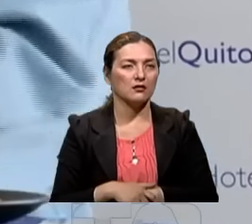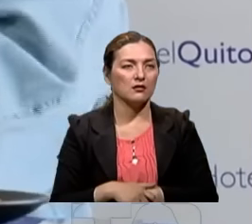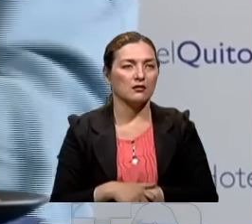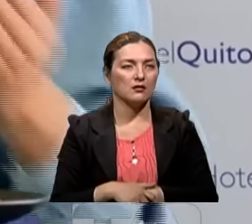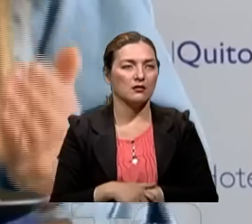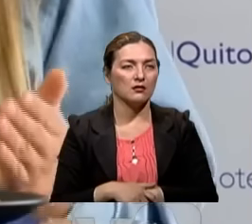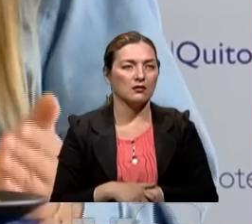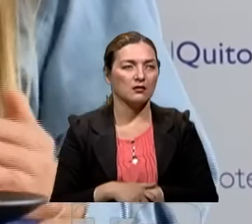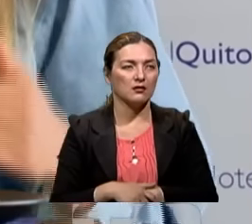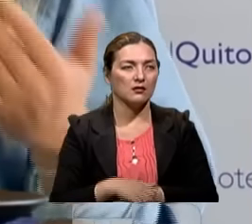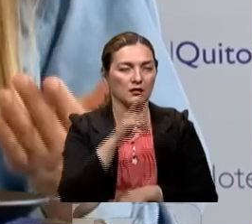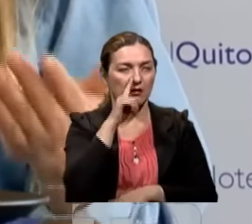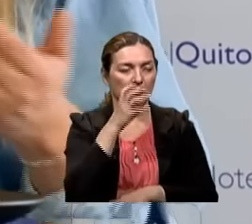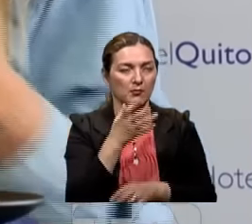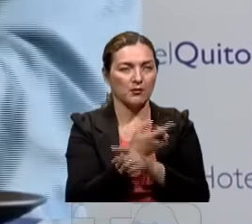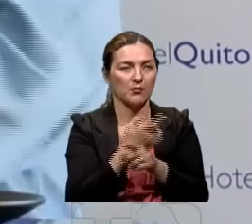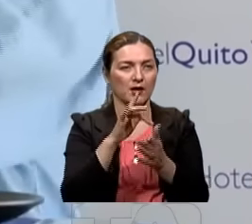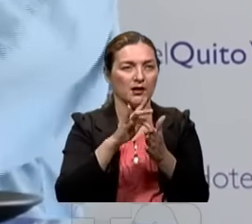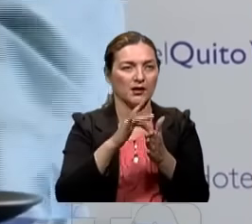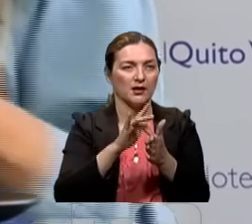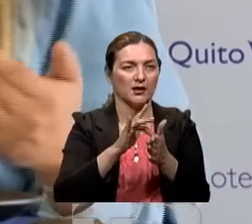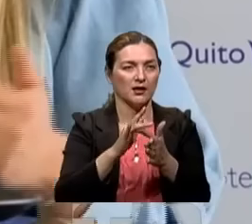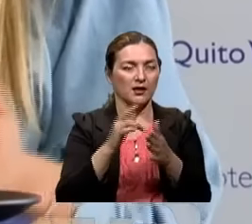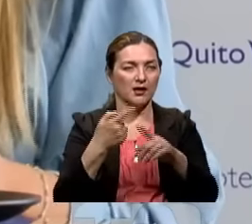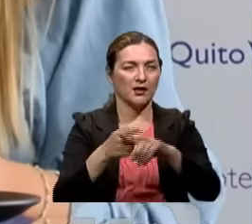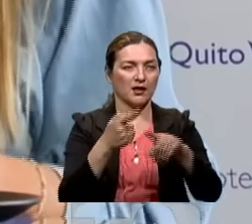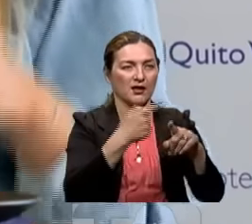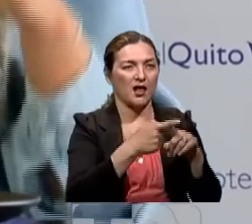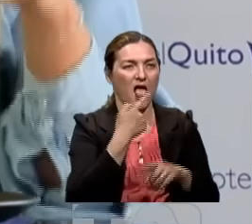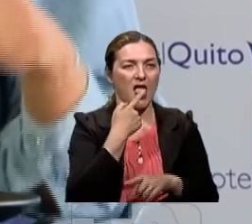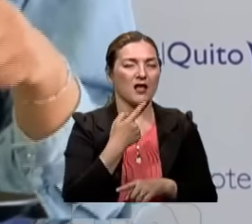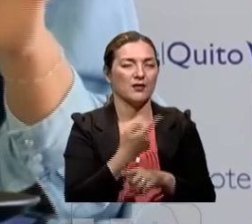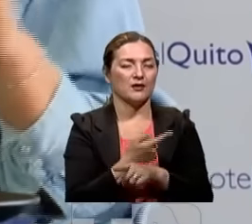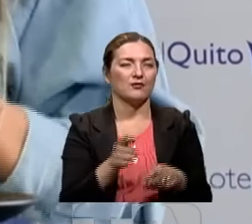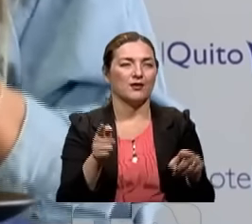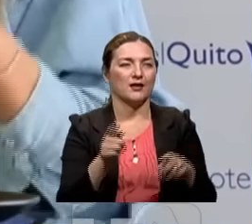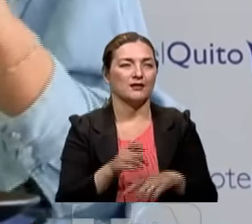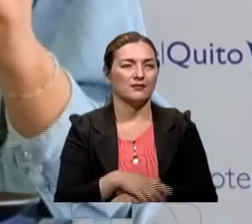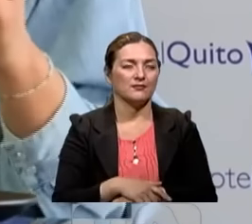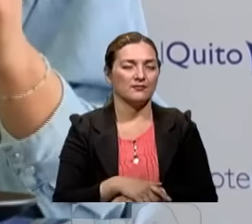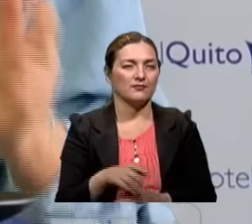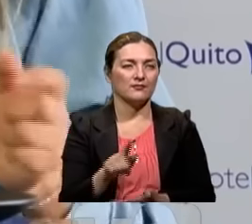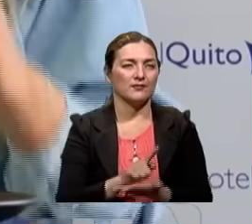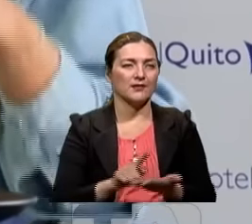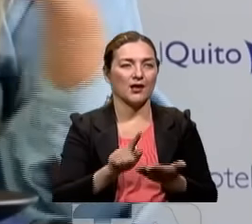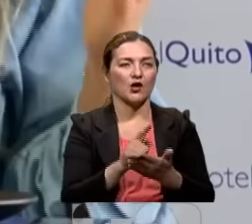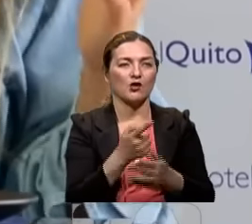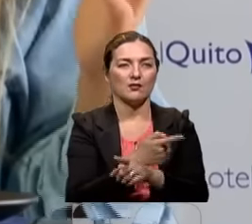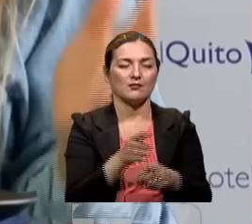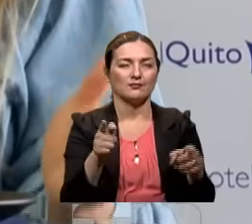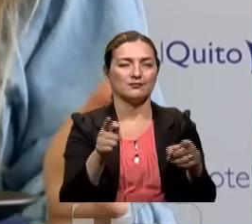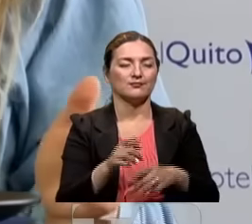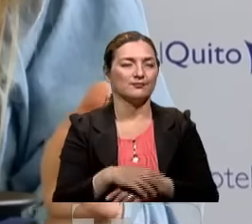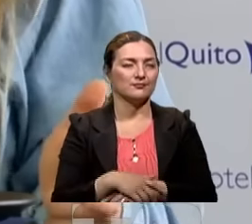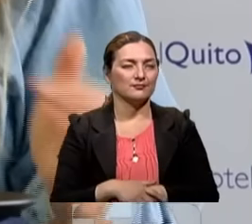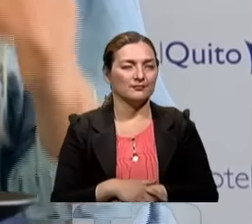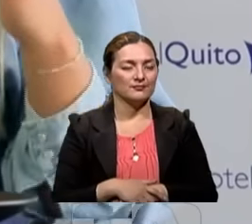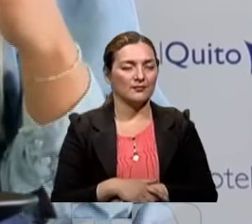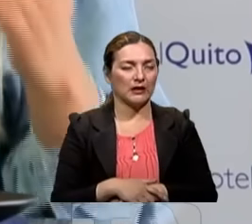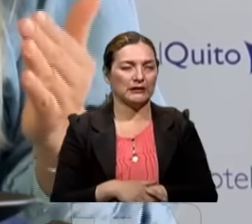3 guaguas diferentes se arriesgan a que sea diferente el paladar, incluso el diseño diferente y todo. Obviamente cada quien